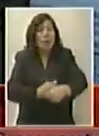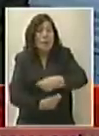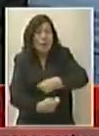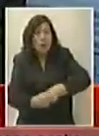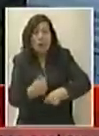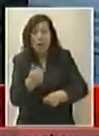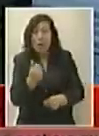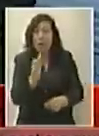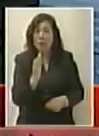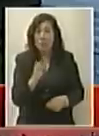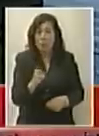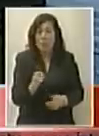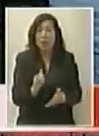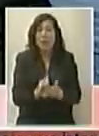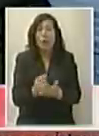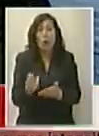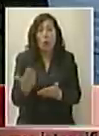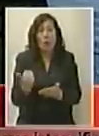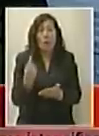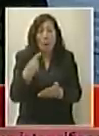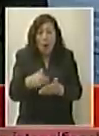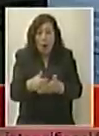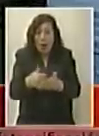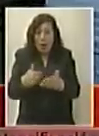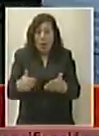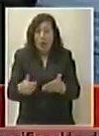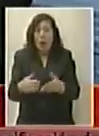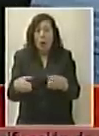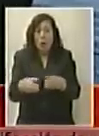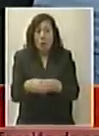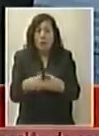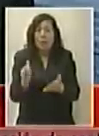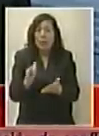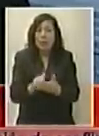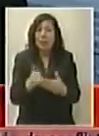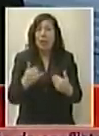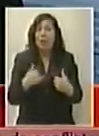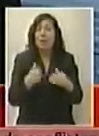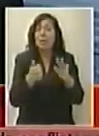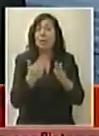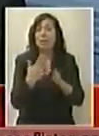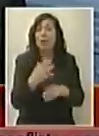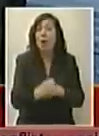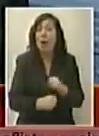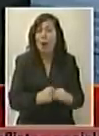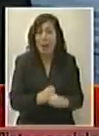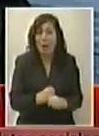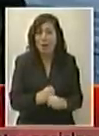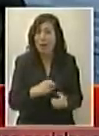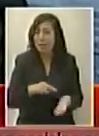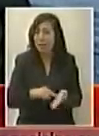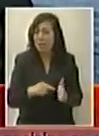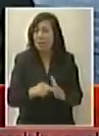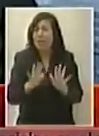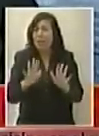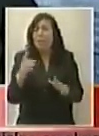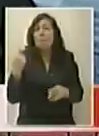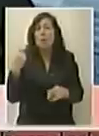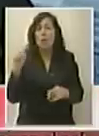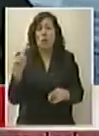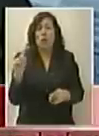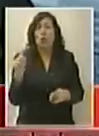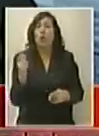las afps era cobrar por adelantado las comisiones hasta que tengamos 65 años eso les ha significado 10,000